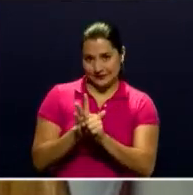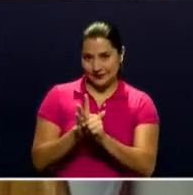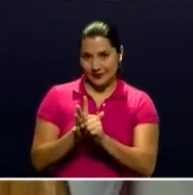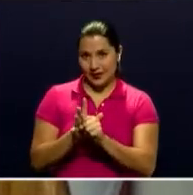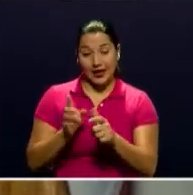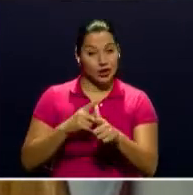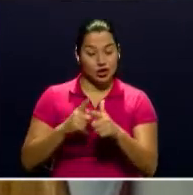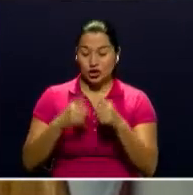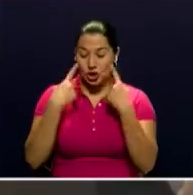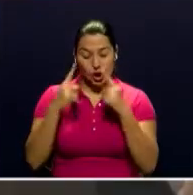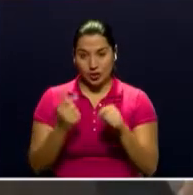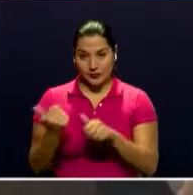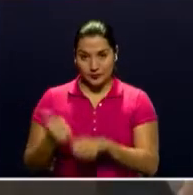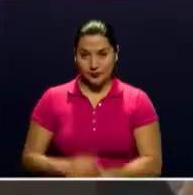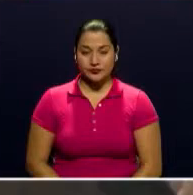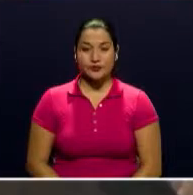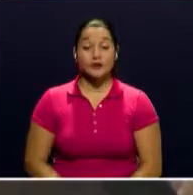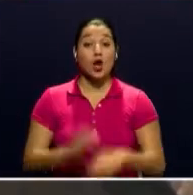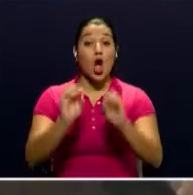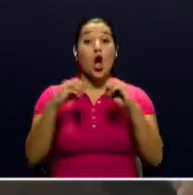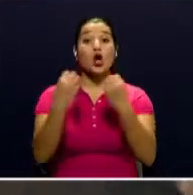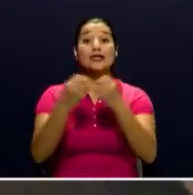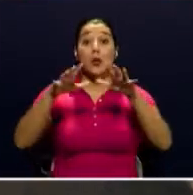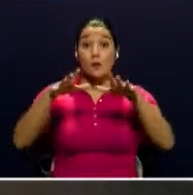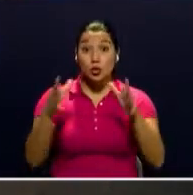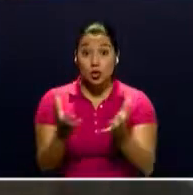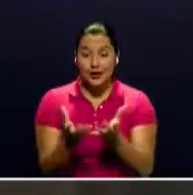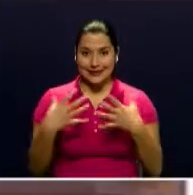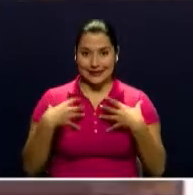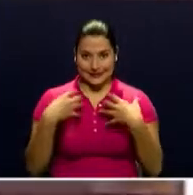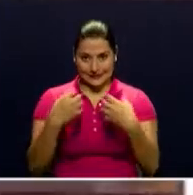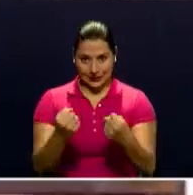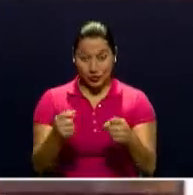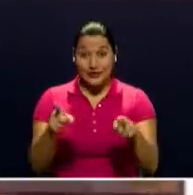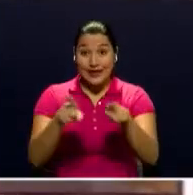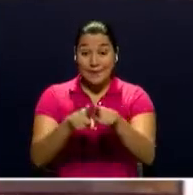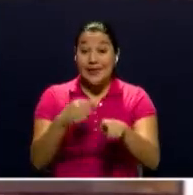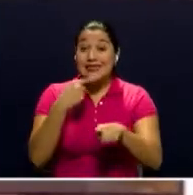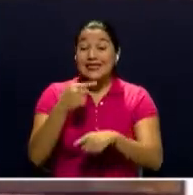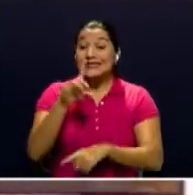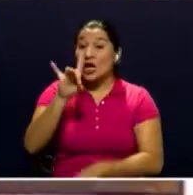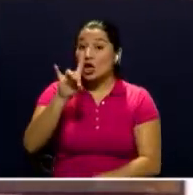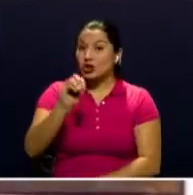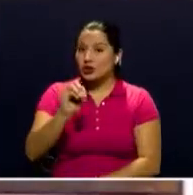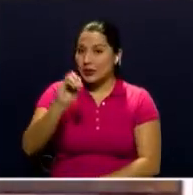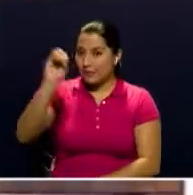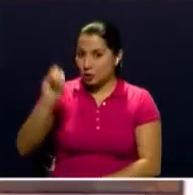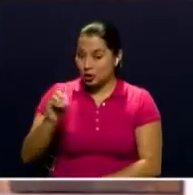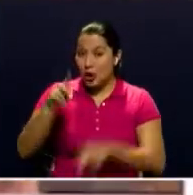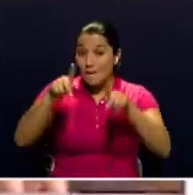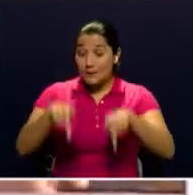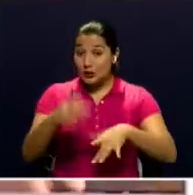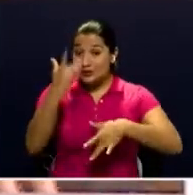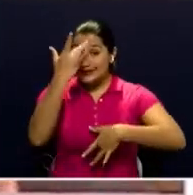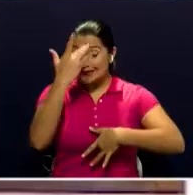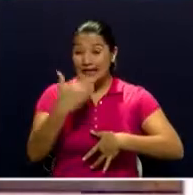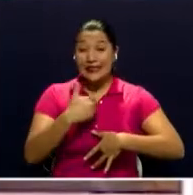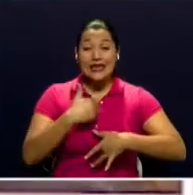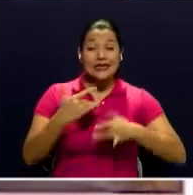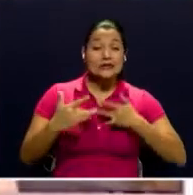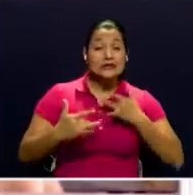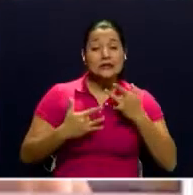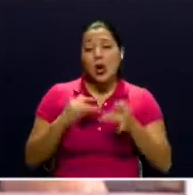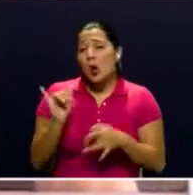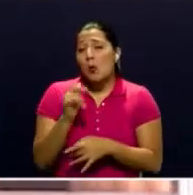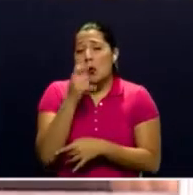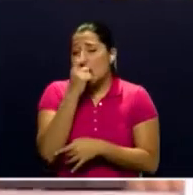haya una reinfección. La Organización Mundial de la Salud también ha indicado que el 80% de las personas infectadas tienen síntomas de una